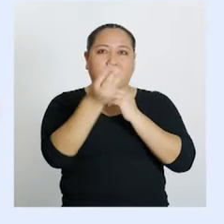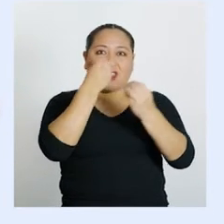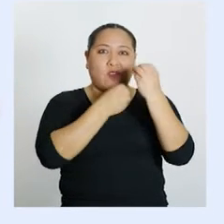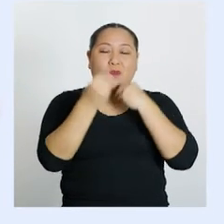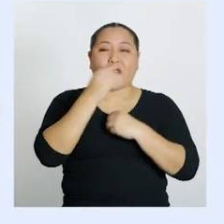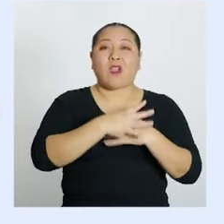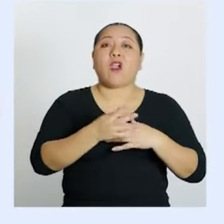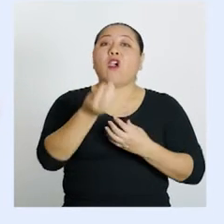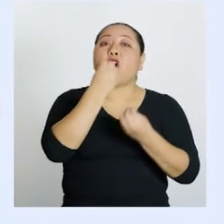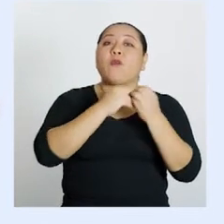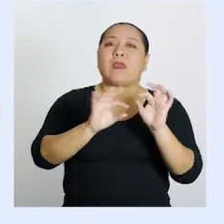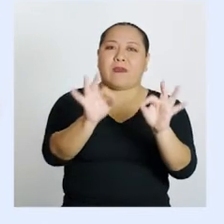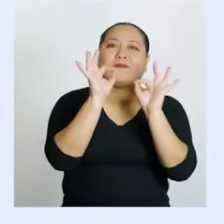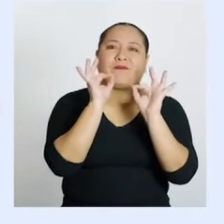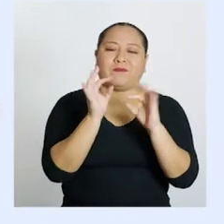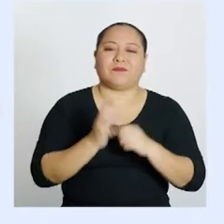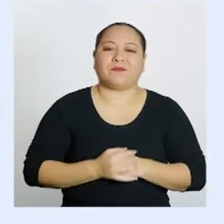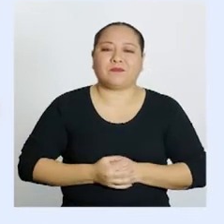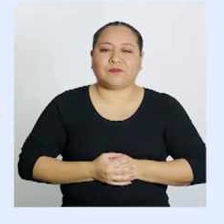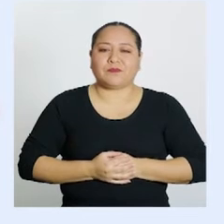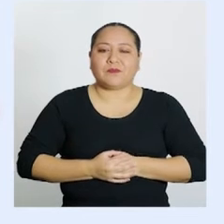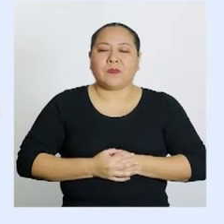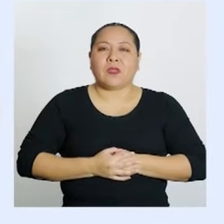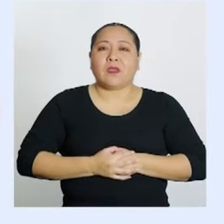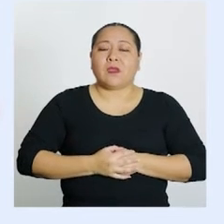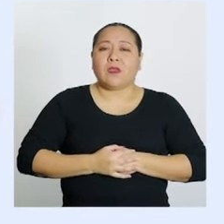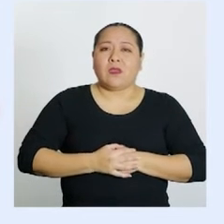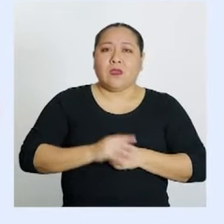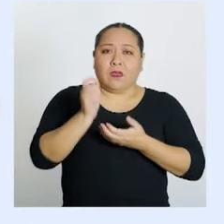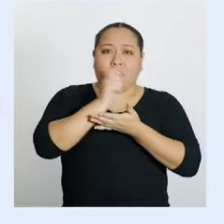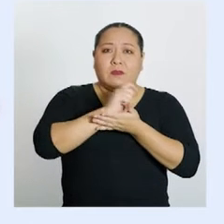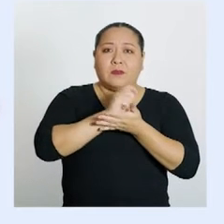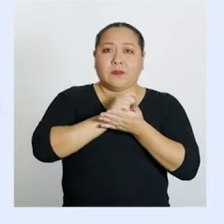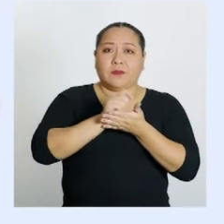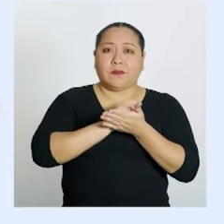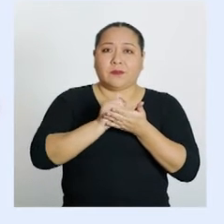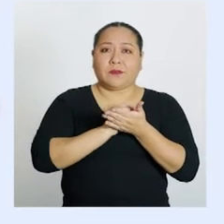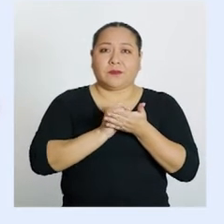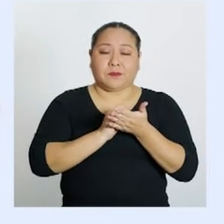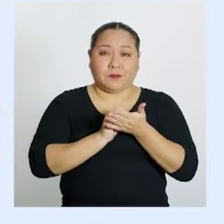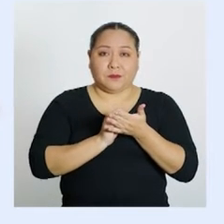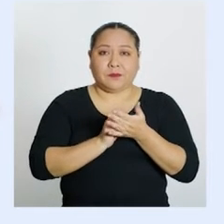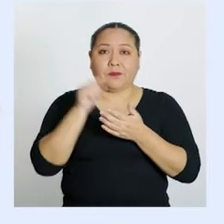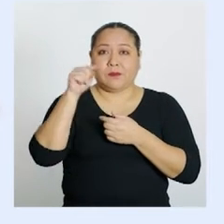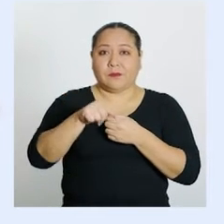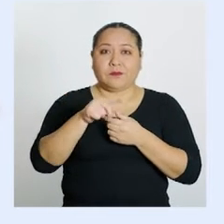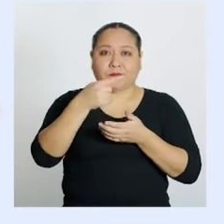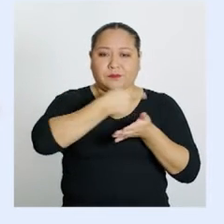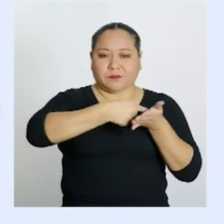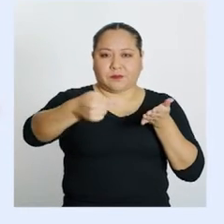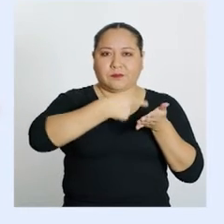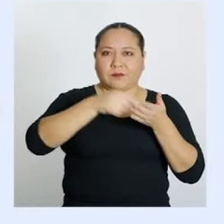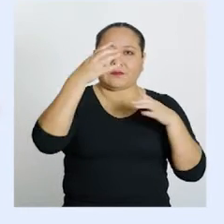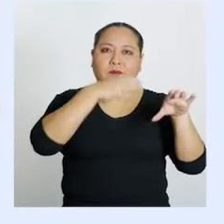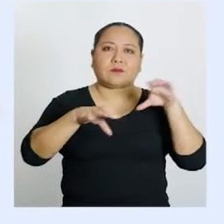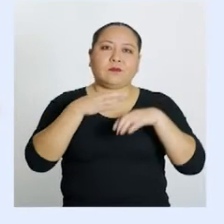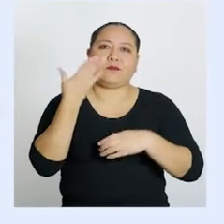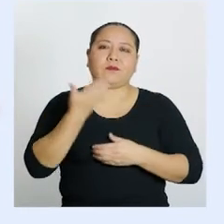un alimento ideal. Anotando los quehaceres de la semana.